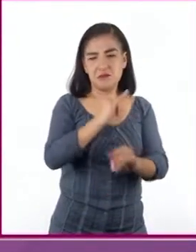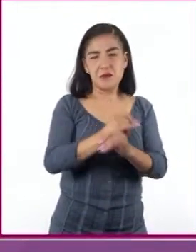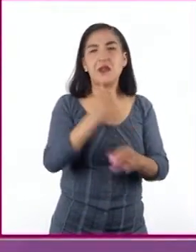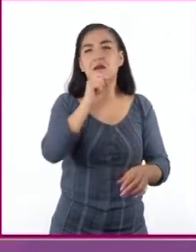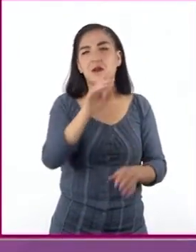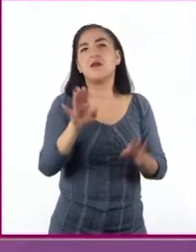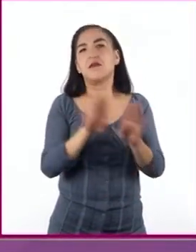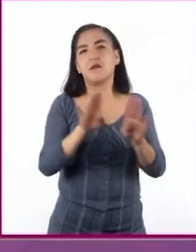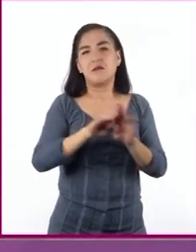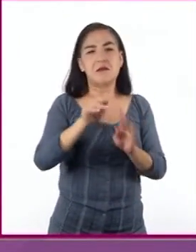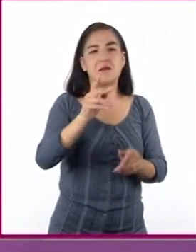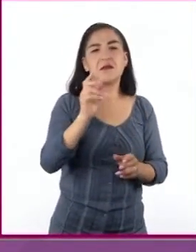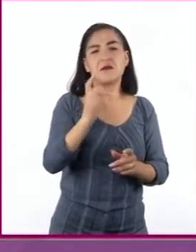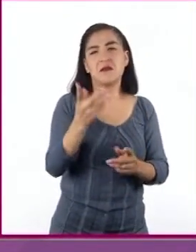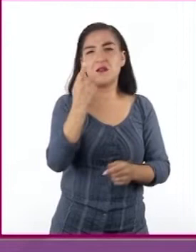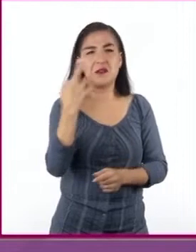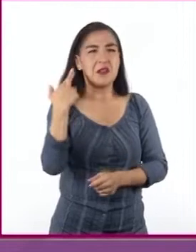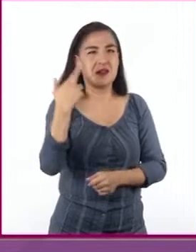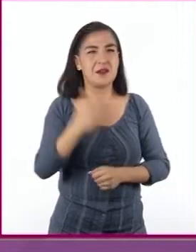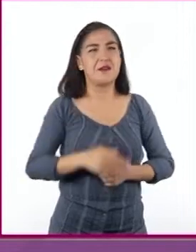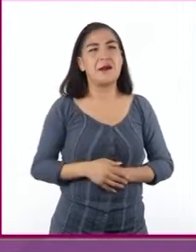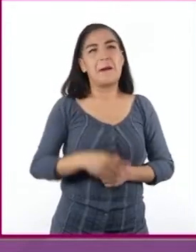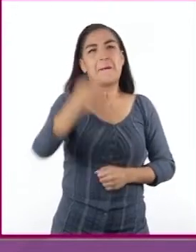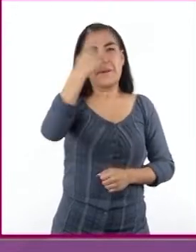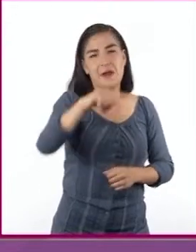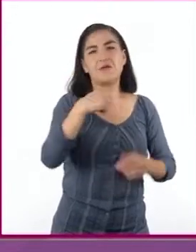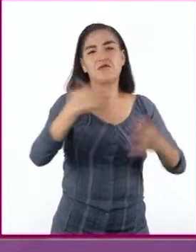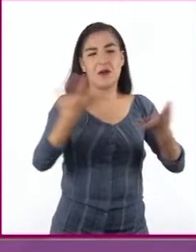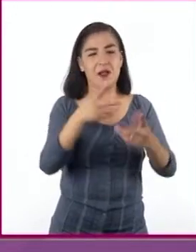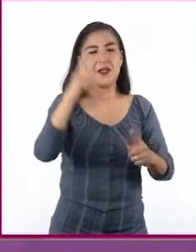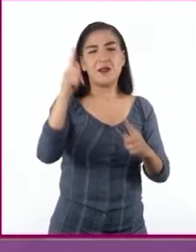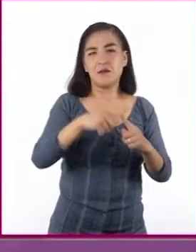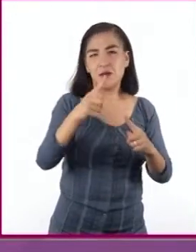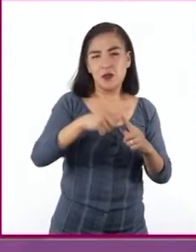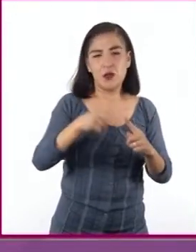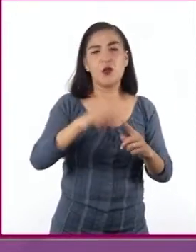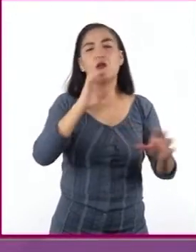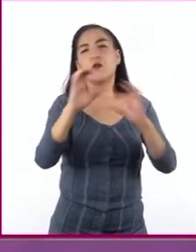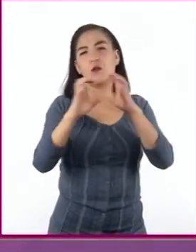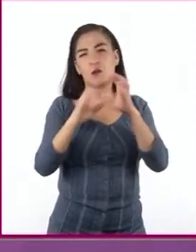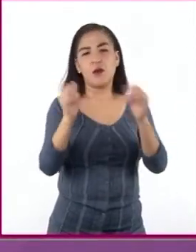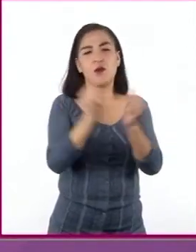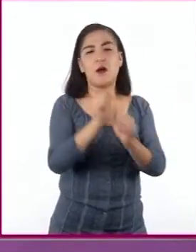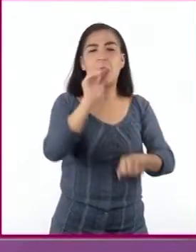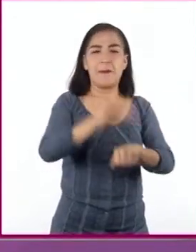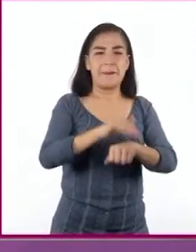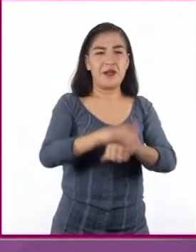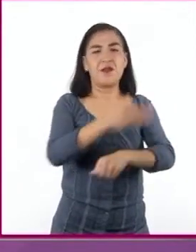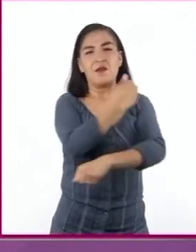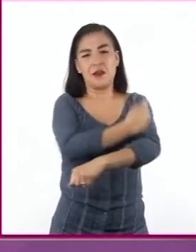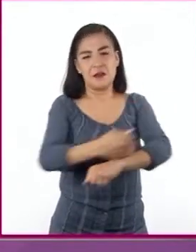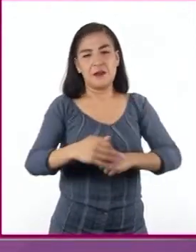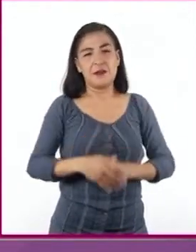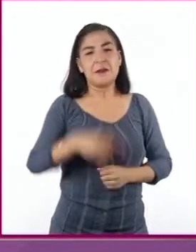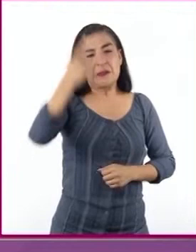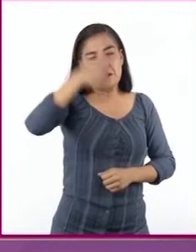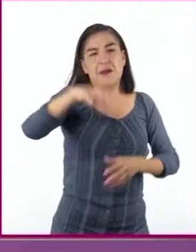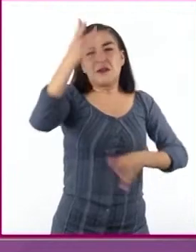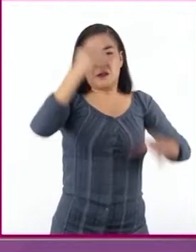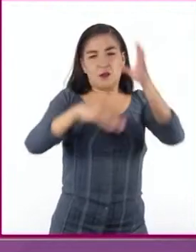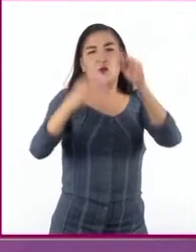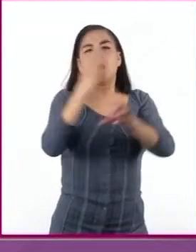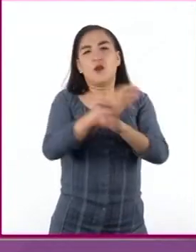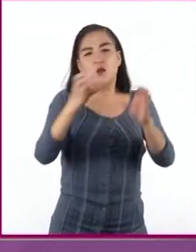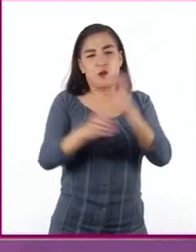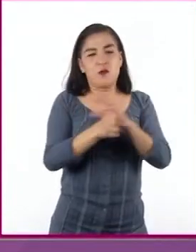comunicación? Para hacer mi tarea y comunicarme con mis amigos y familiares. Para aprender cosas nuevas y